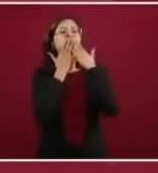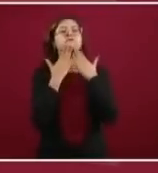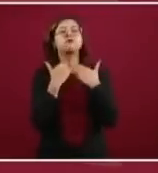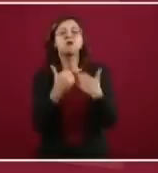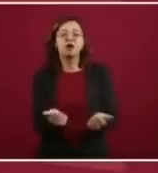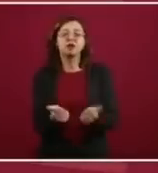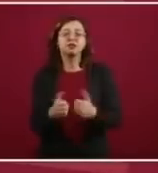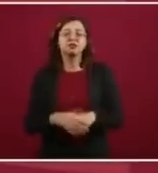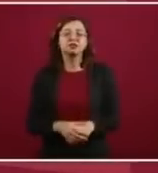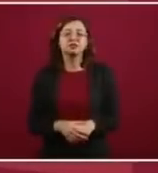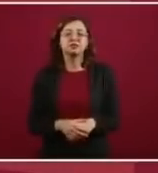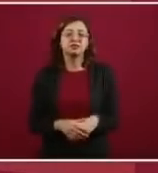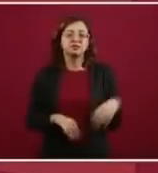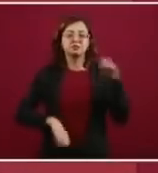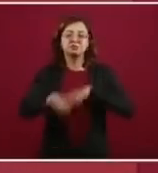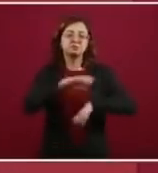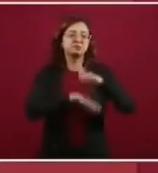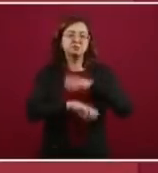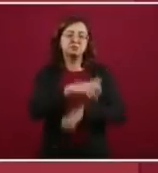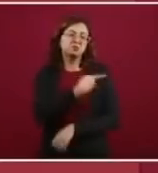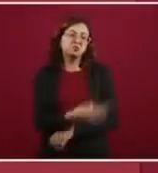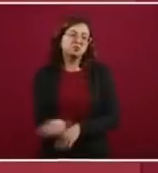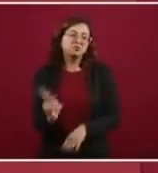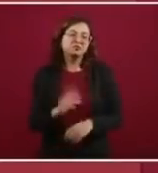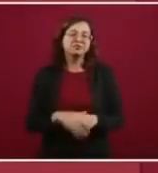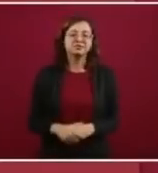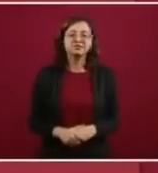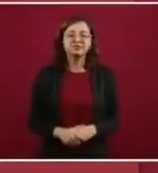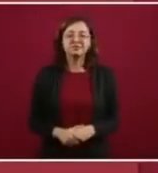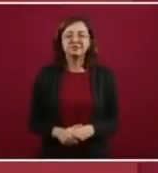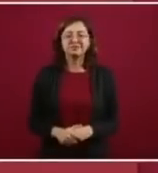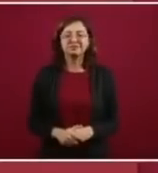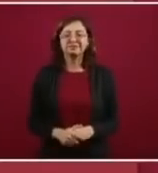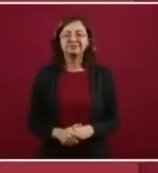Que era una empresa sin solvencia económica.